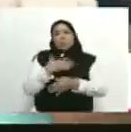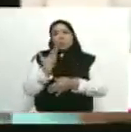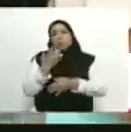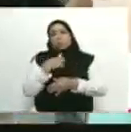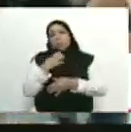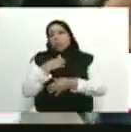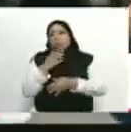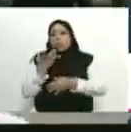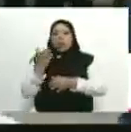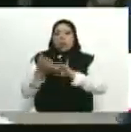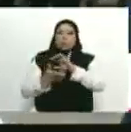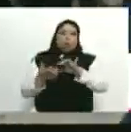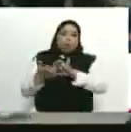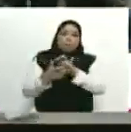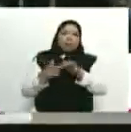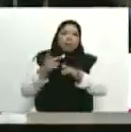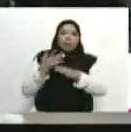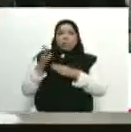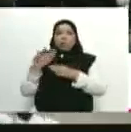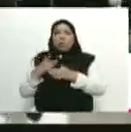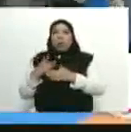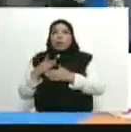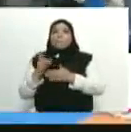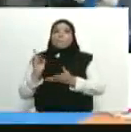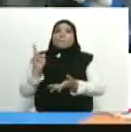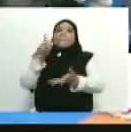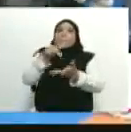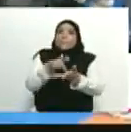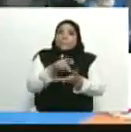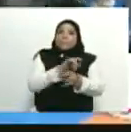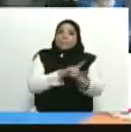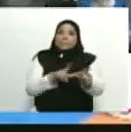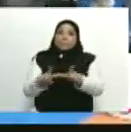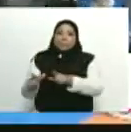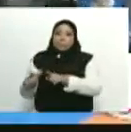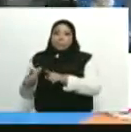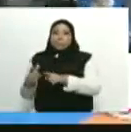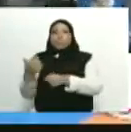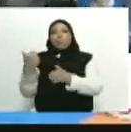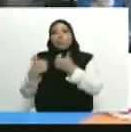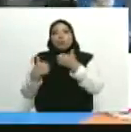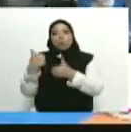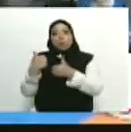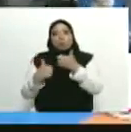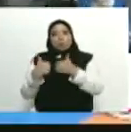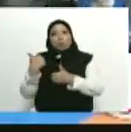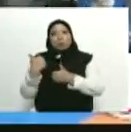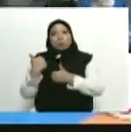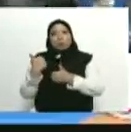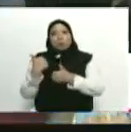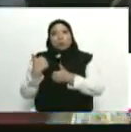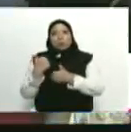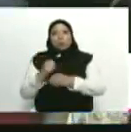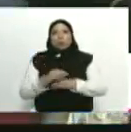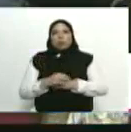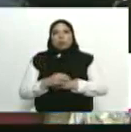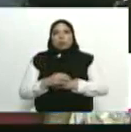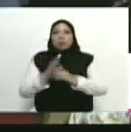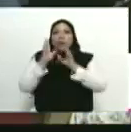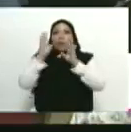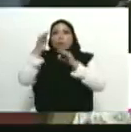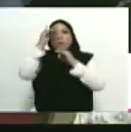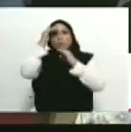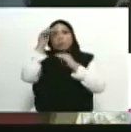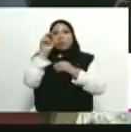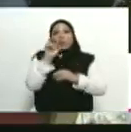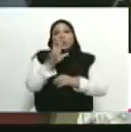sistema, en el subsistema de educación universitaria, hicieron una postulación. De modo que estamos atendiendo a